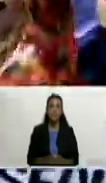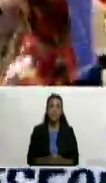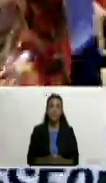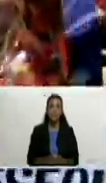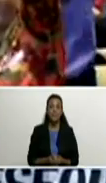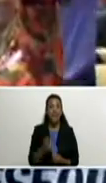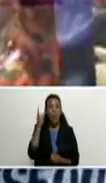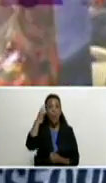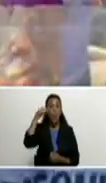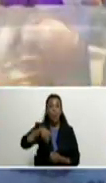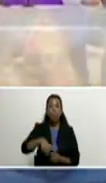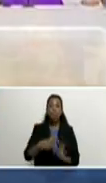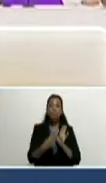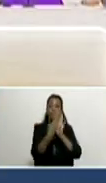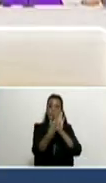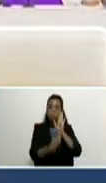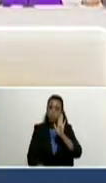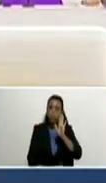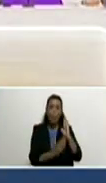a cumplir